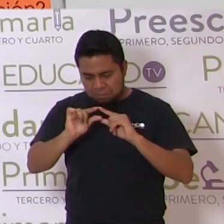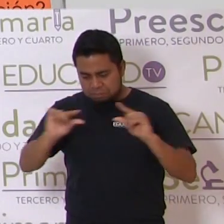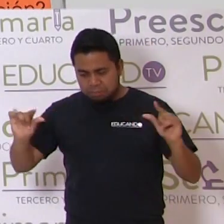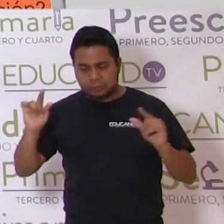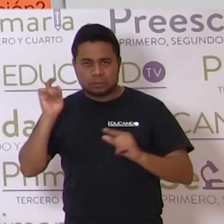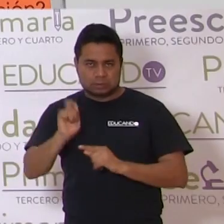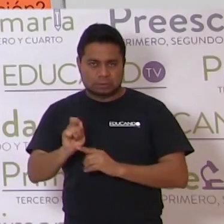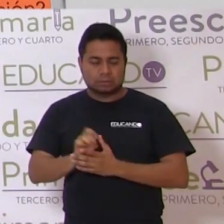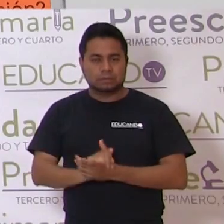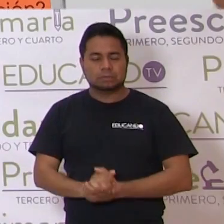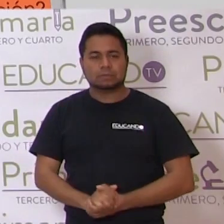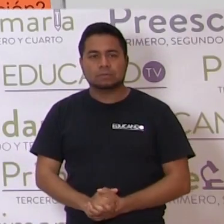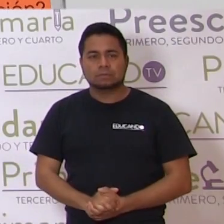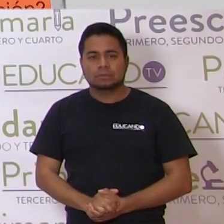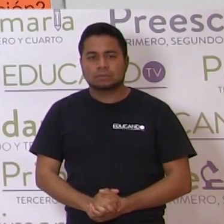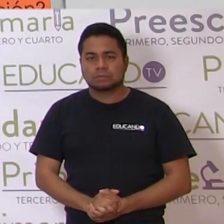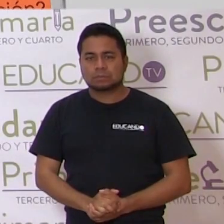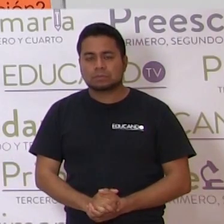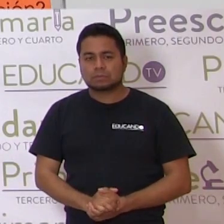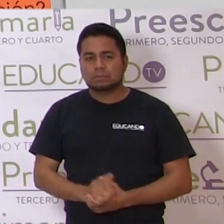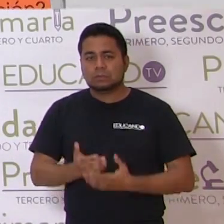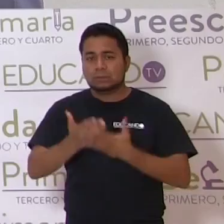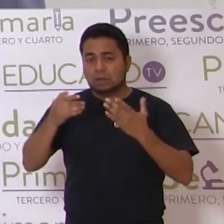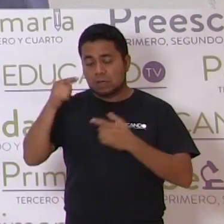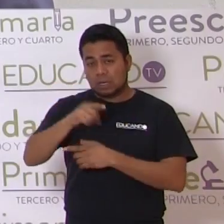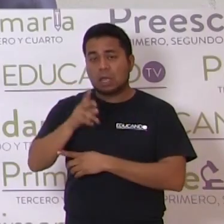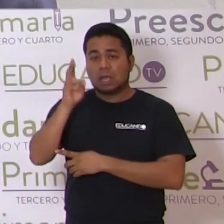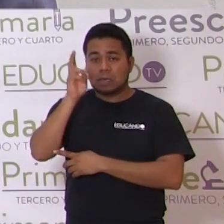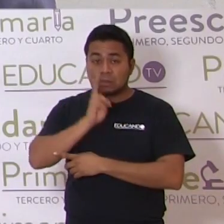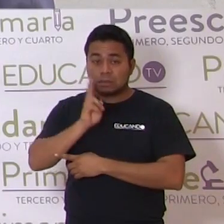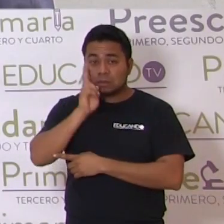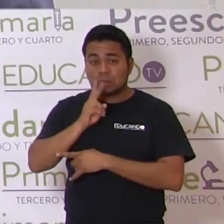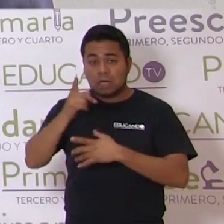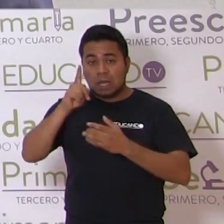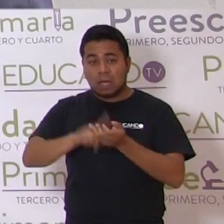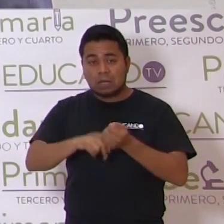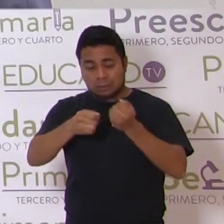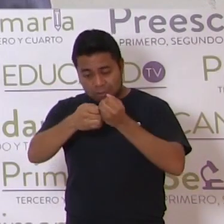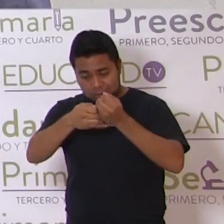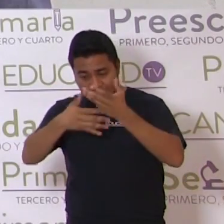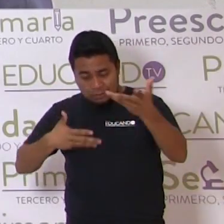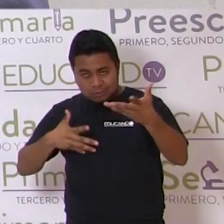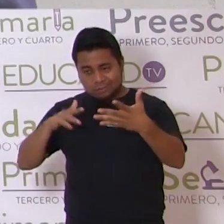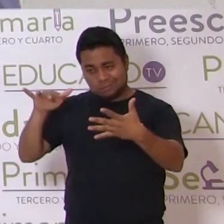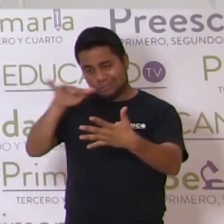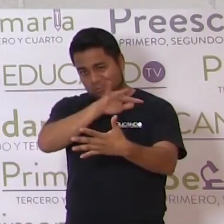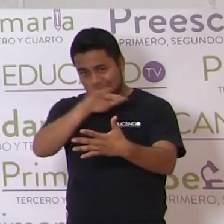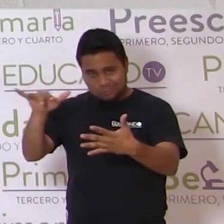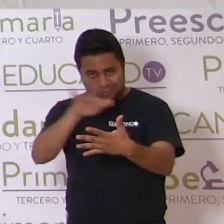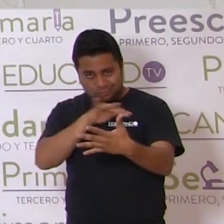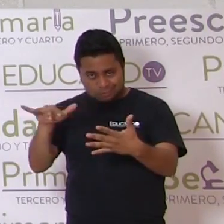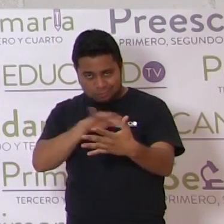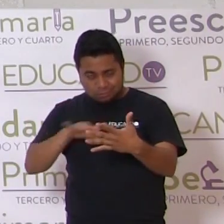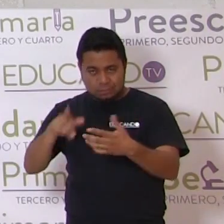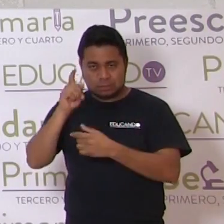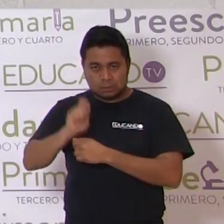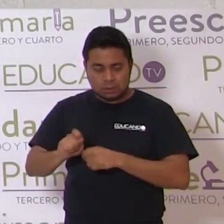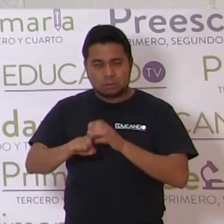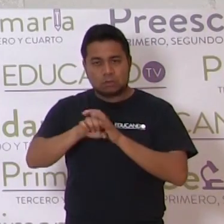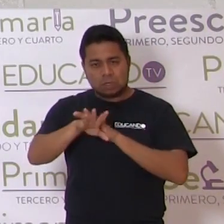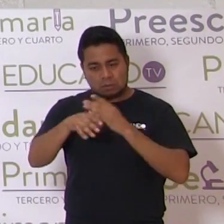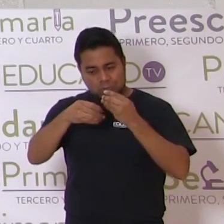Y bien, vamos a ver que en lo general este texto, la